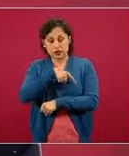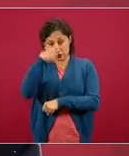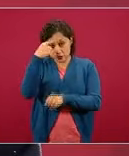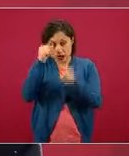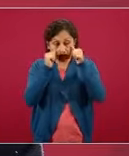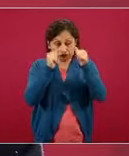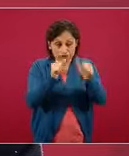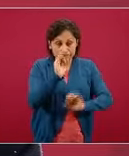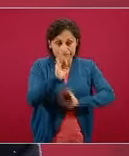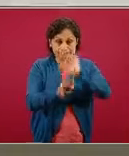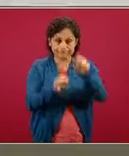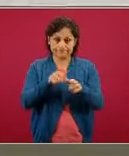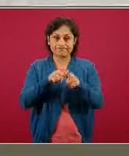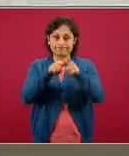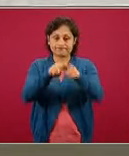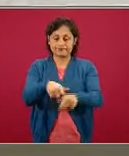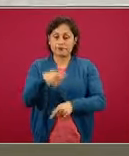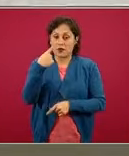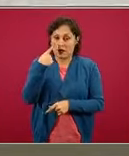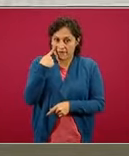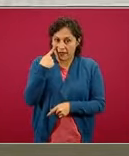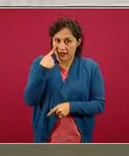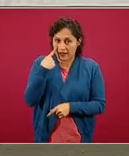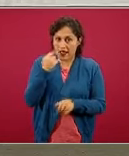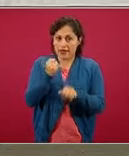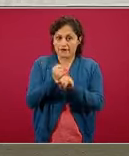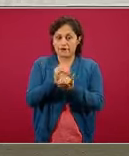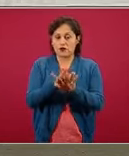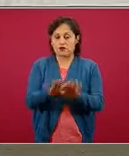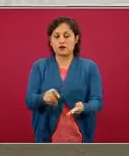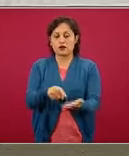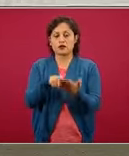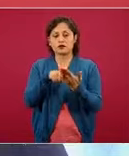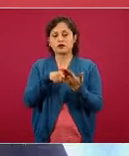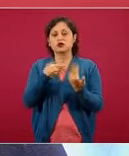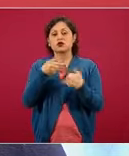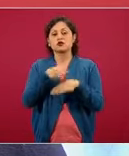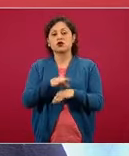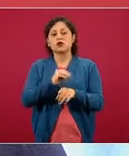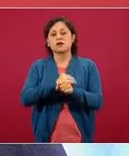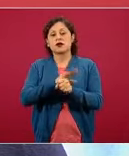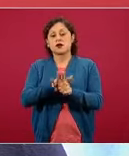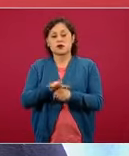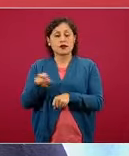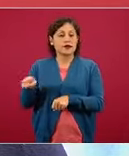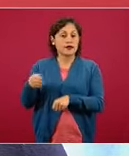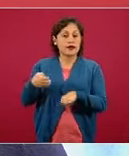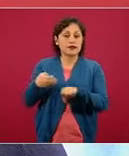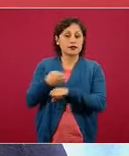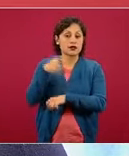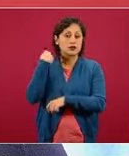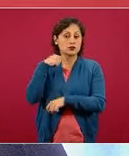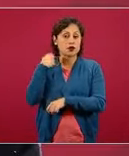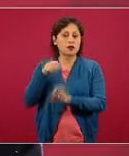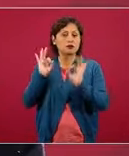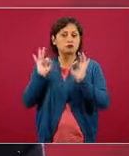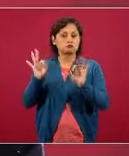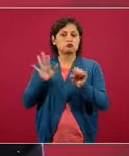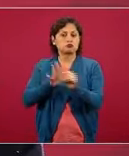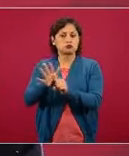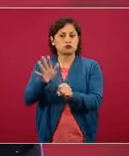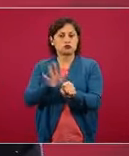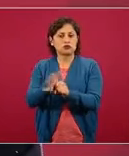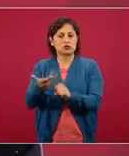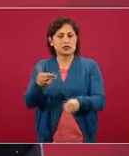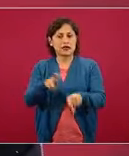dando. De hecho, si vemos los datos para efecto, por ejemplo, de COVID-19, Tabasco todavía tiene una muy buena disponibilidad en